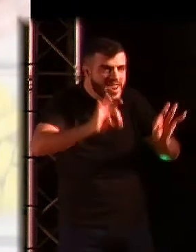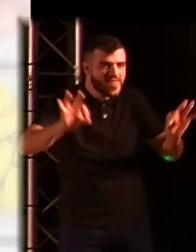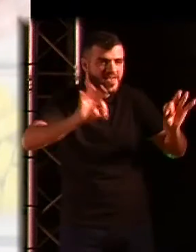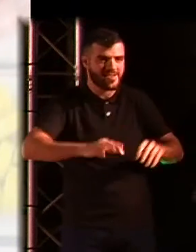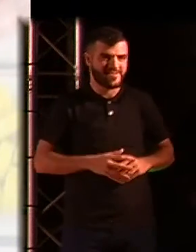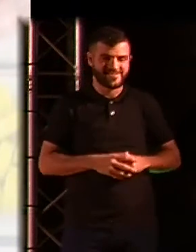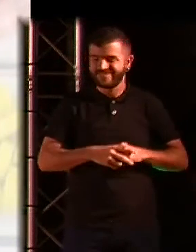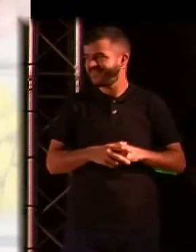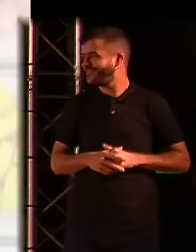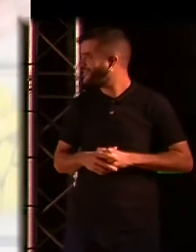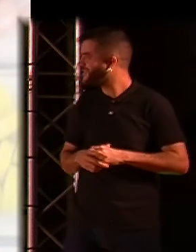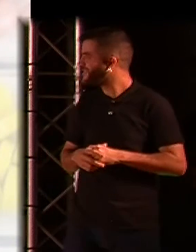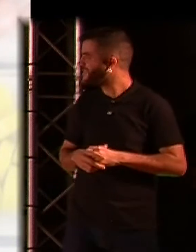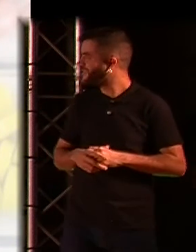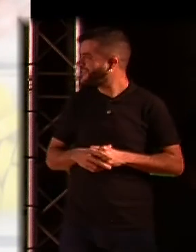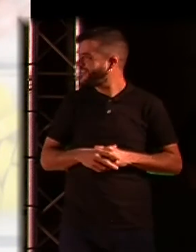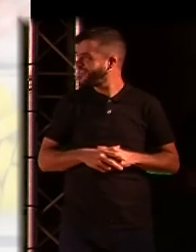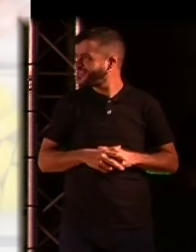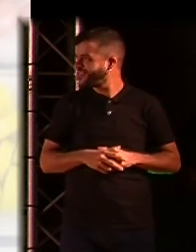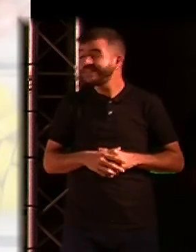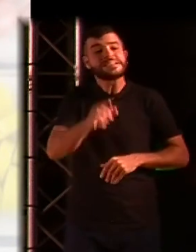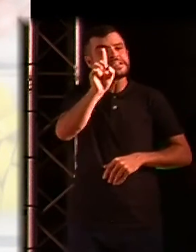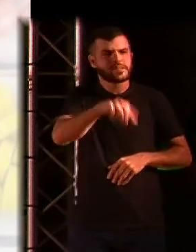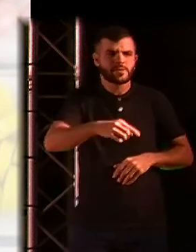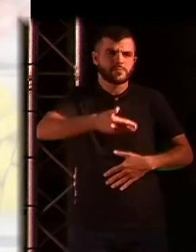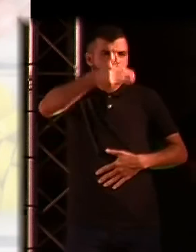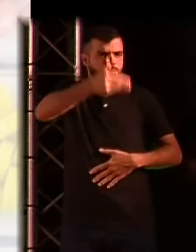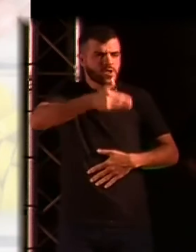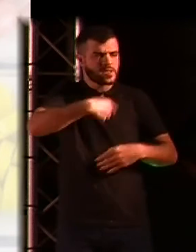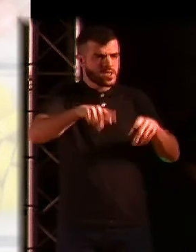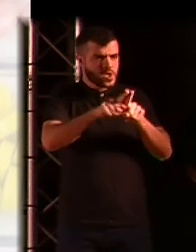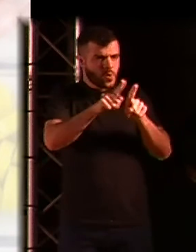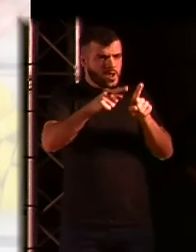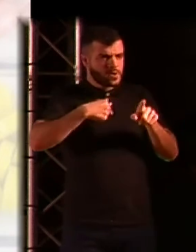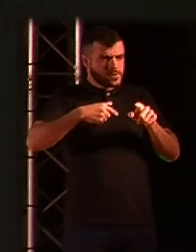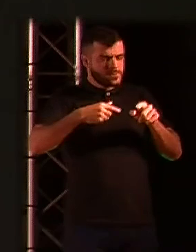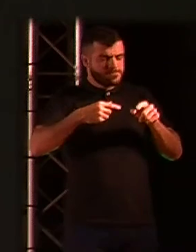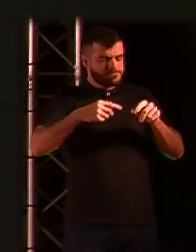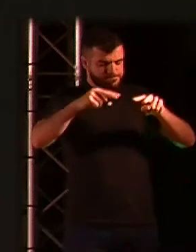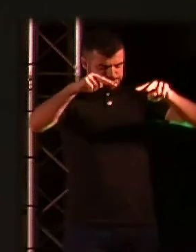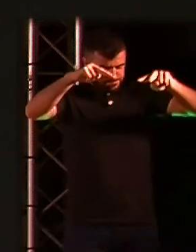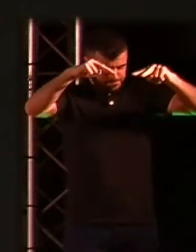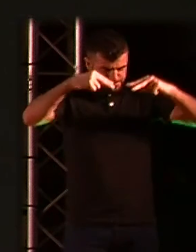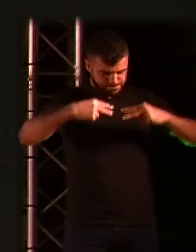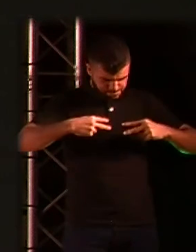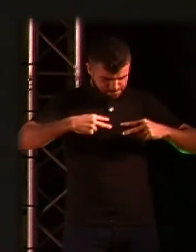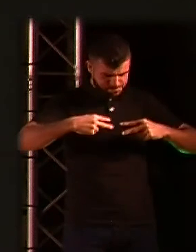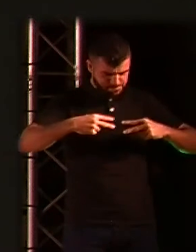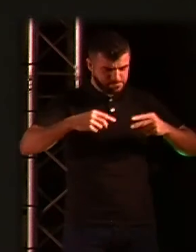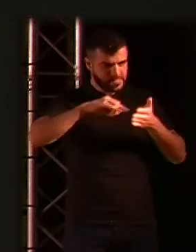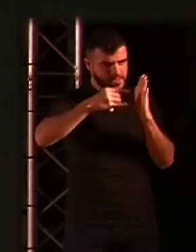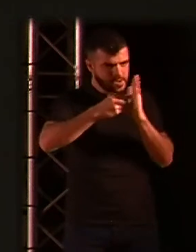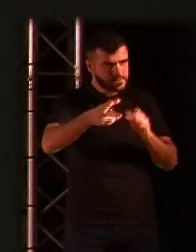Que es muy importante también hacer ejercicios de introspección. te ayudas con las técnicas de